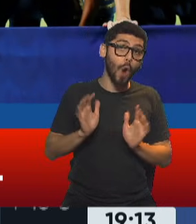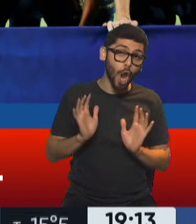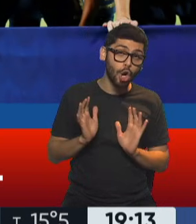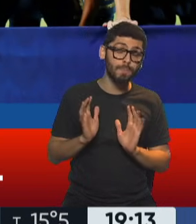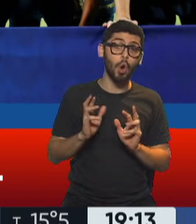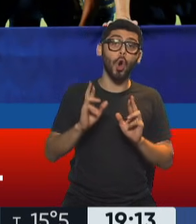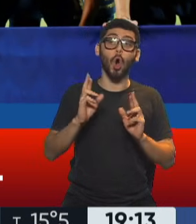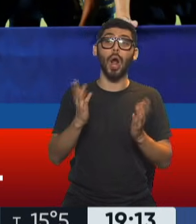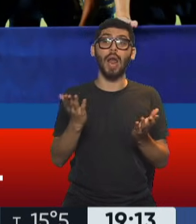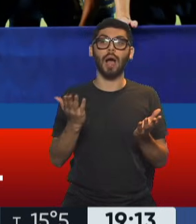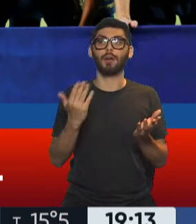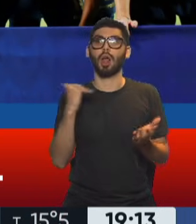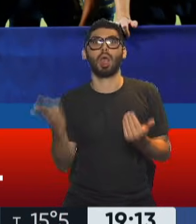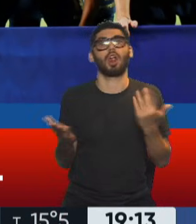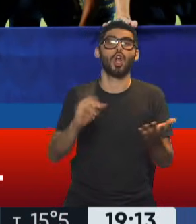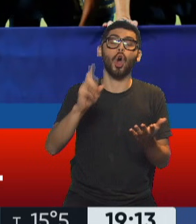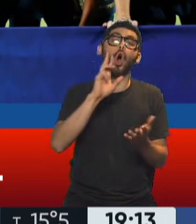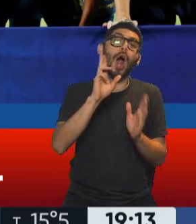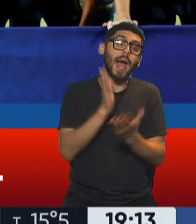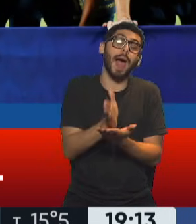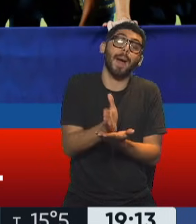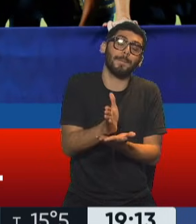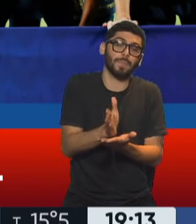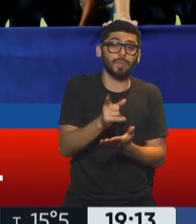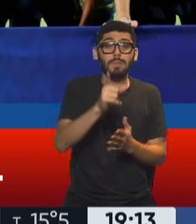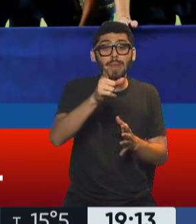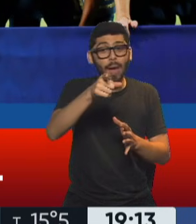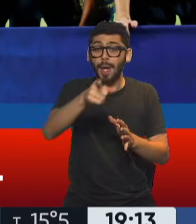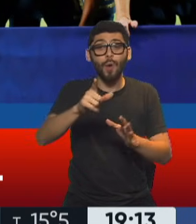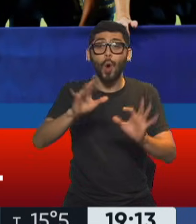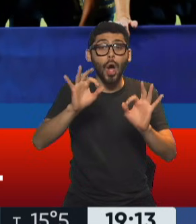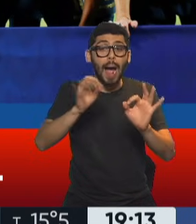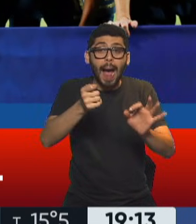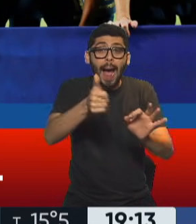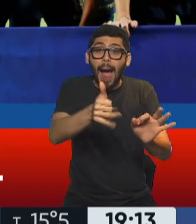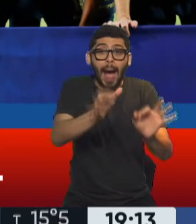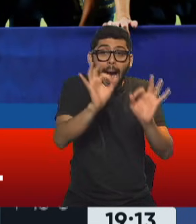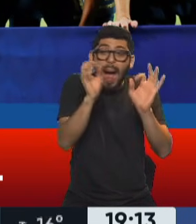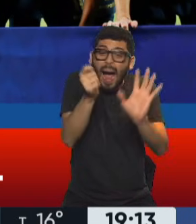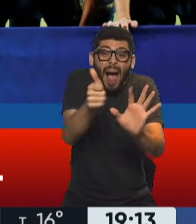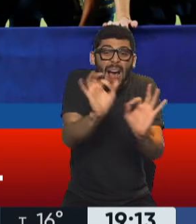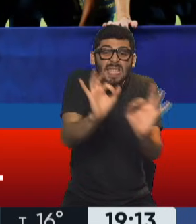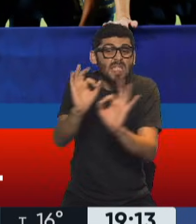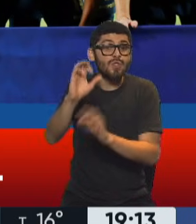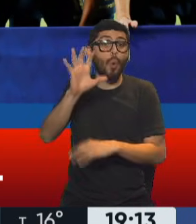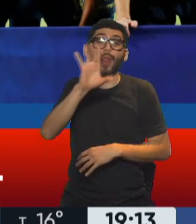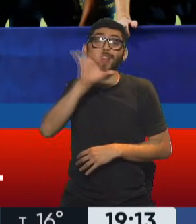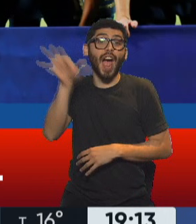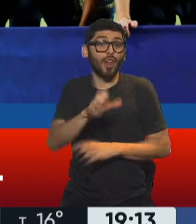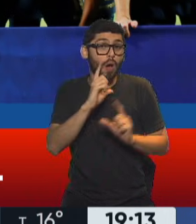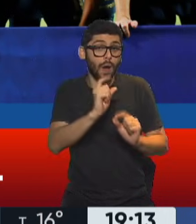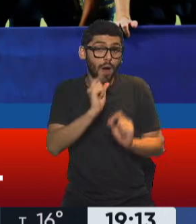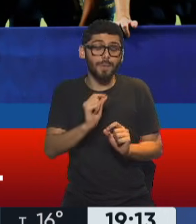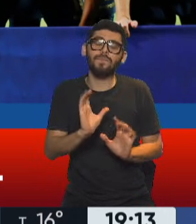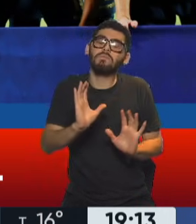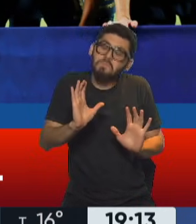no incline para ningún lado y que tenga un buen partido. Mira, estás al límite no de ser novedades. Gallardo quejándose del árbitro, quiero que lo sepas. Claro. Argentina no